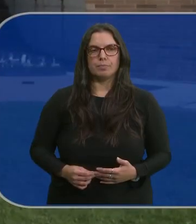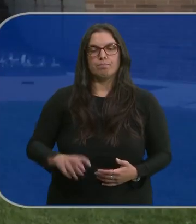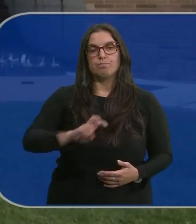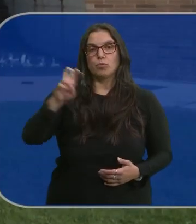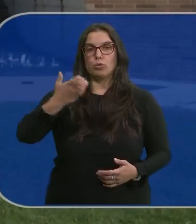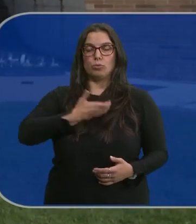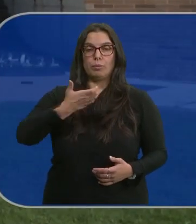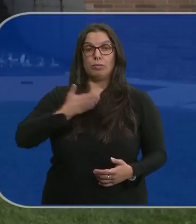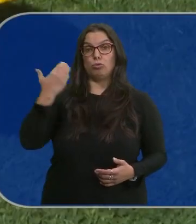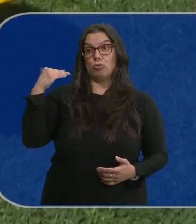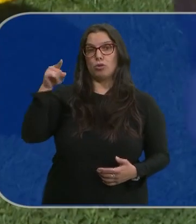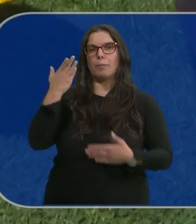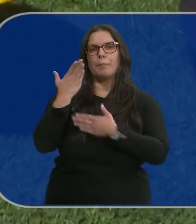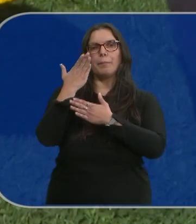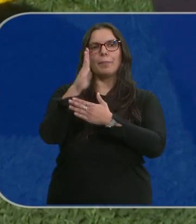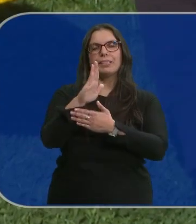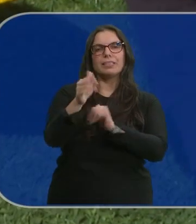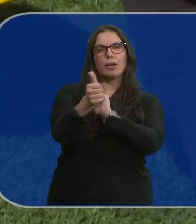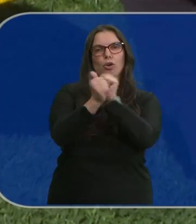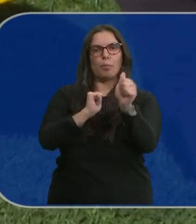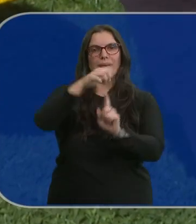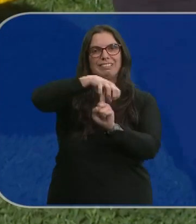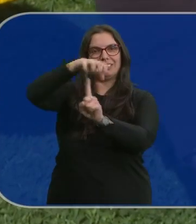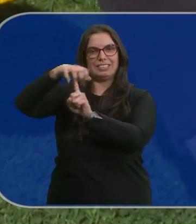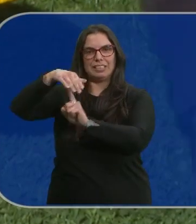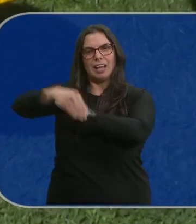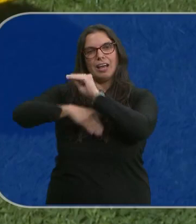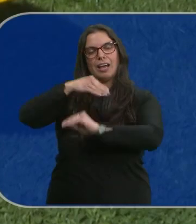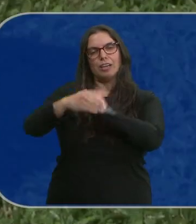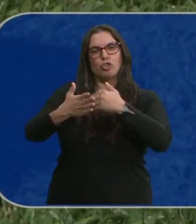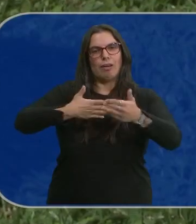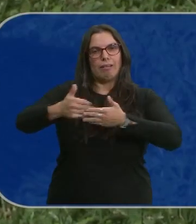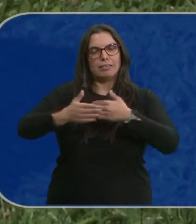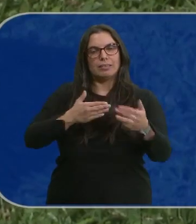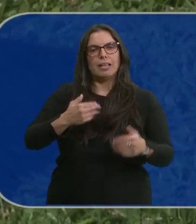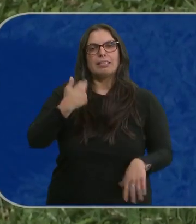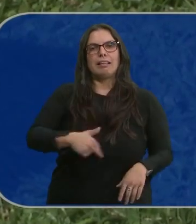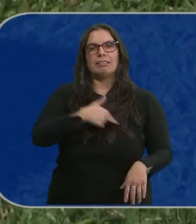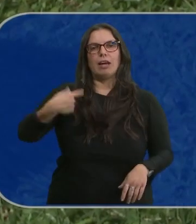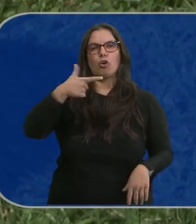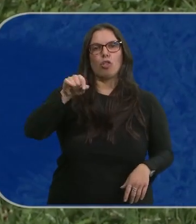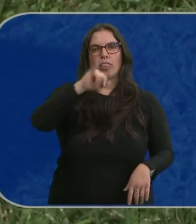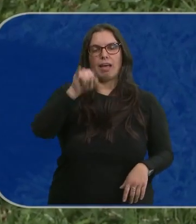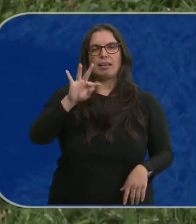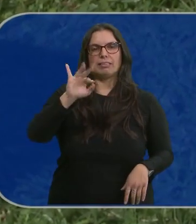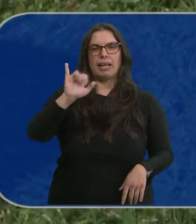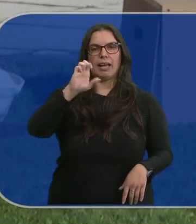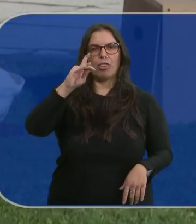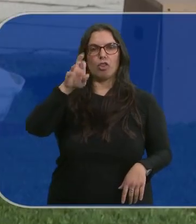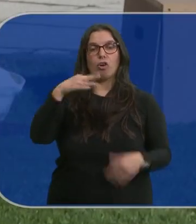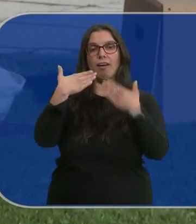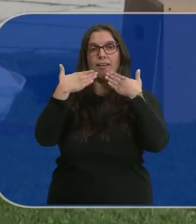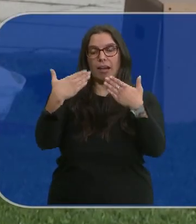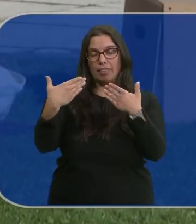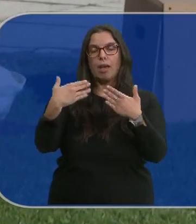Otro ayuntamiento, el de Soria, ha presentado las réplicas de setas que ha elaborado de manera artesanal Santiago González Tejedor. Todo gracias al